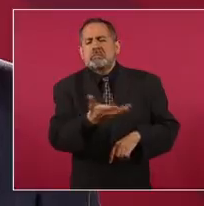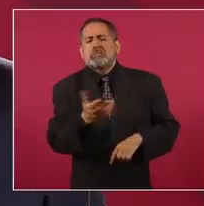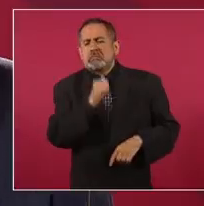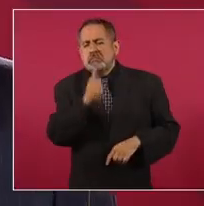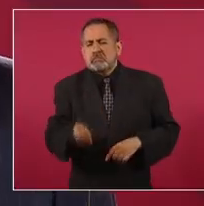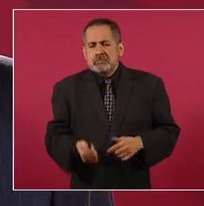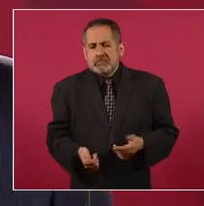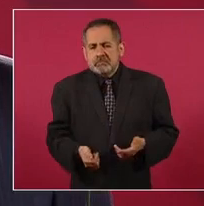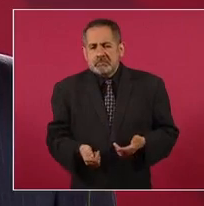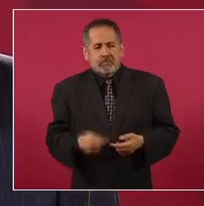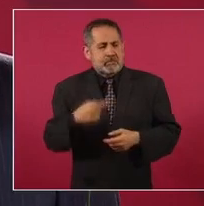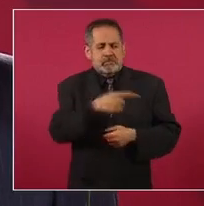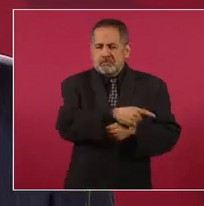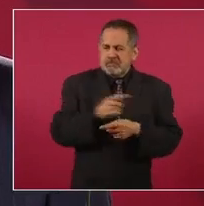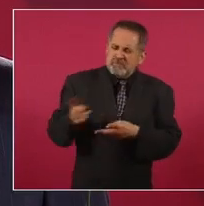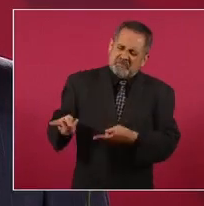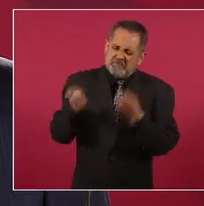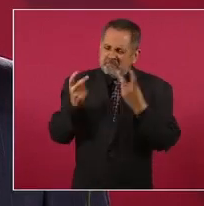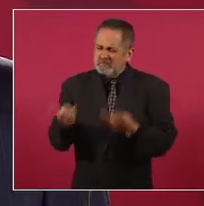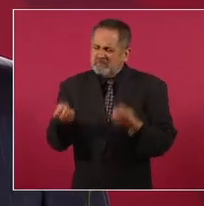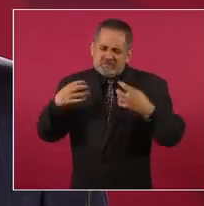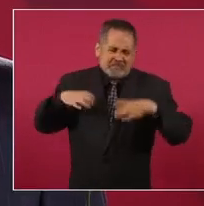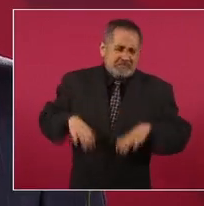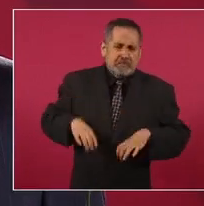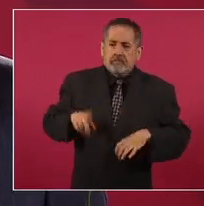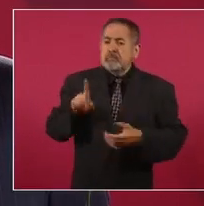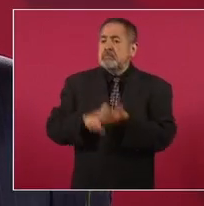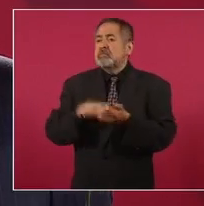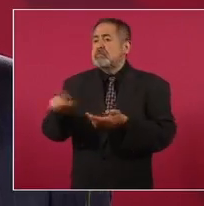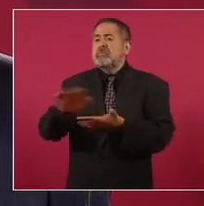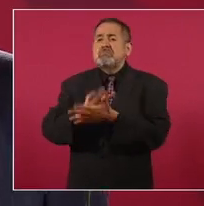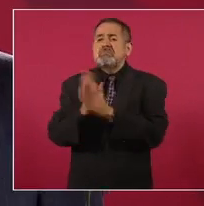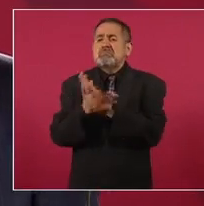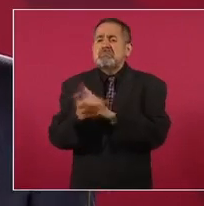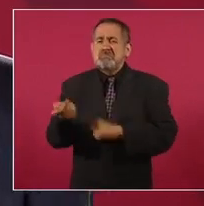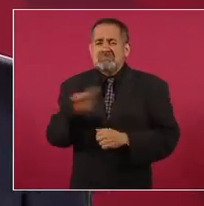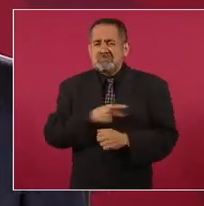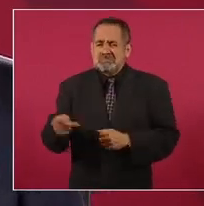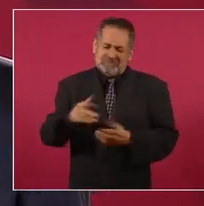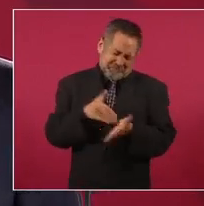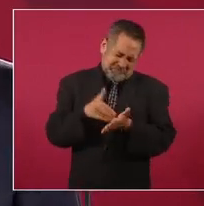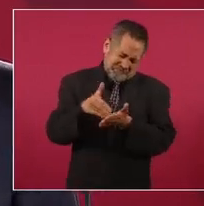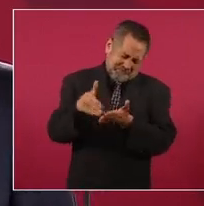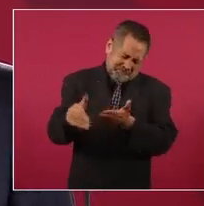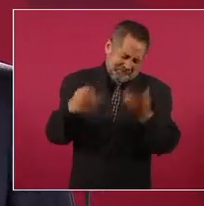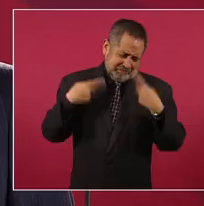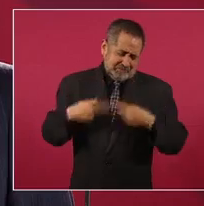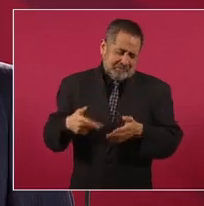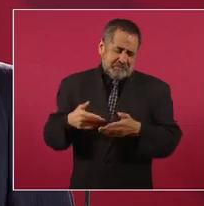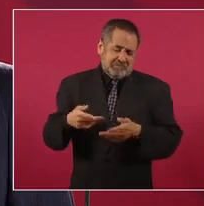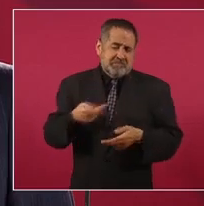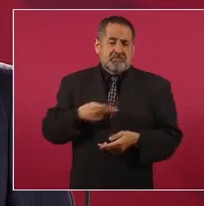que han saqueado, empobrecido a millones de seres humanos en el mundo?